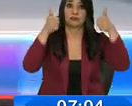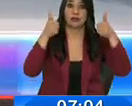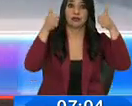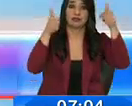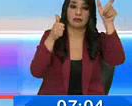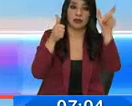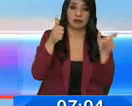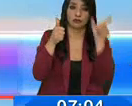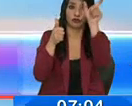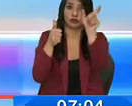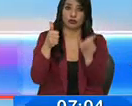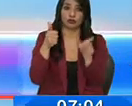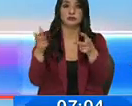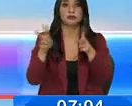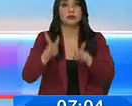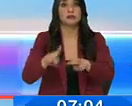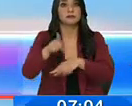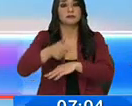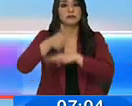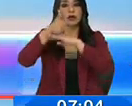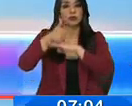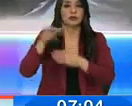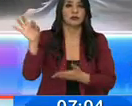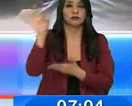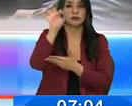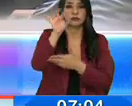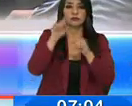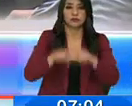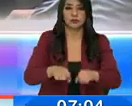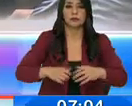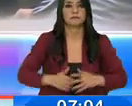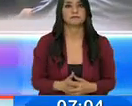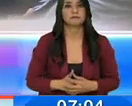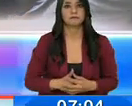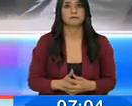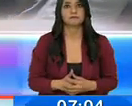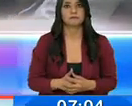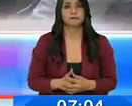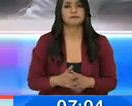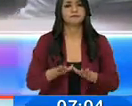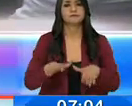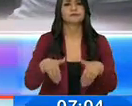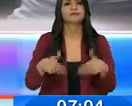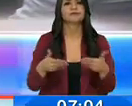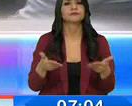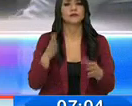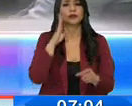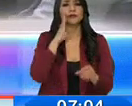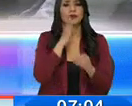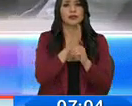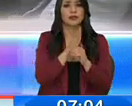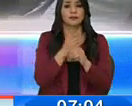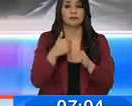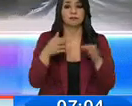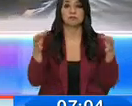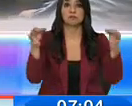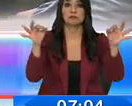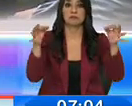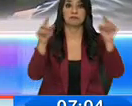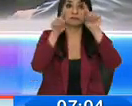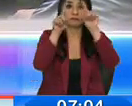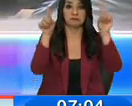pluripersonales, así como también en las autoridades electas. Lo que lograríamos efectivamente es que nuestras papeletas de